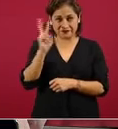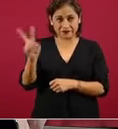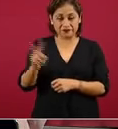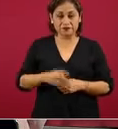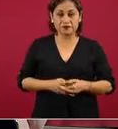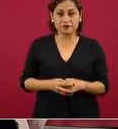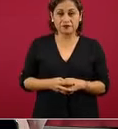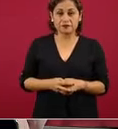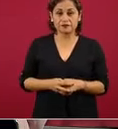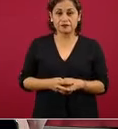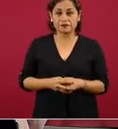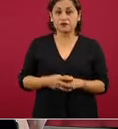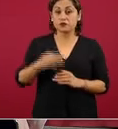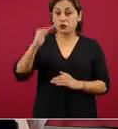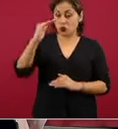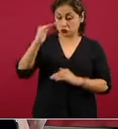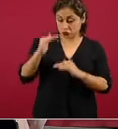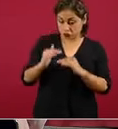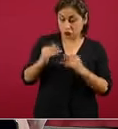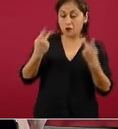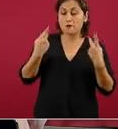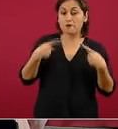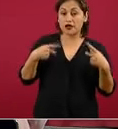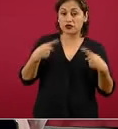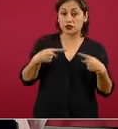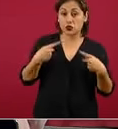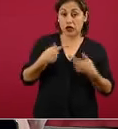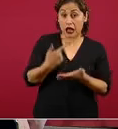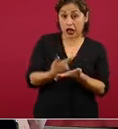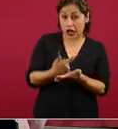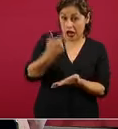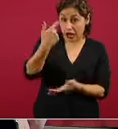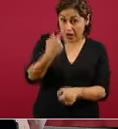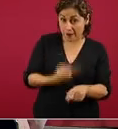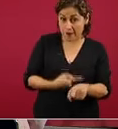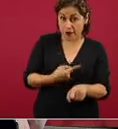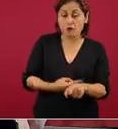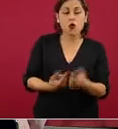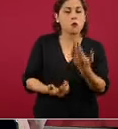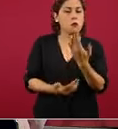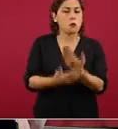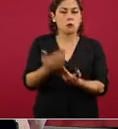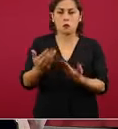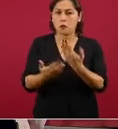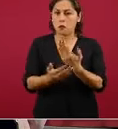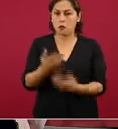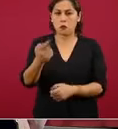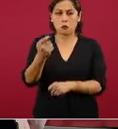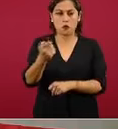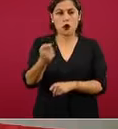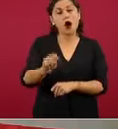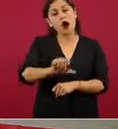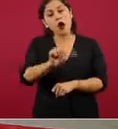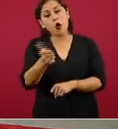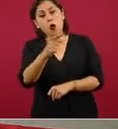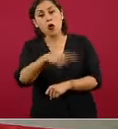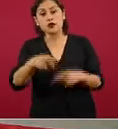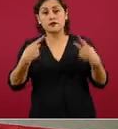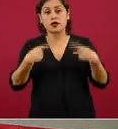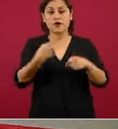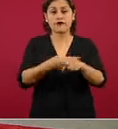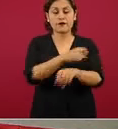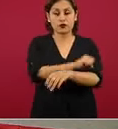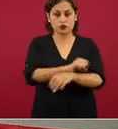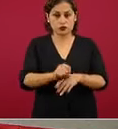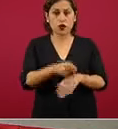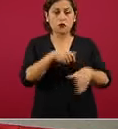proporción menor son pacientes críticos, la gran mayoría son pacientes que están ocupando camas de hospitalización general, pero que